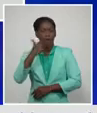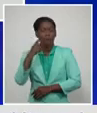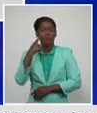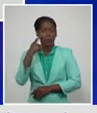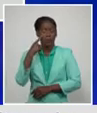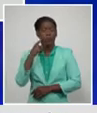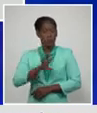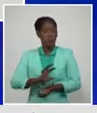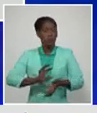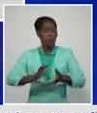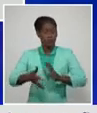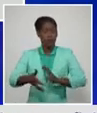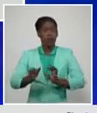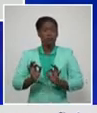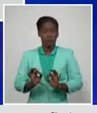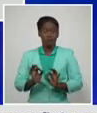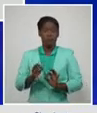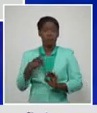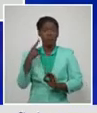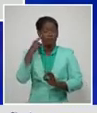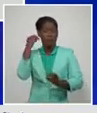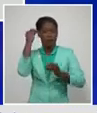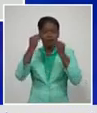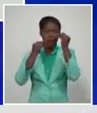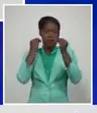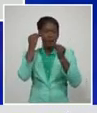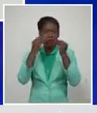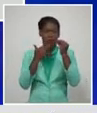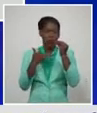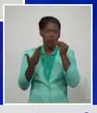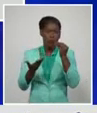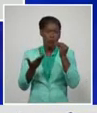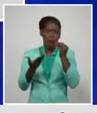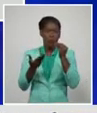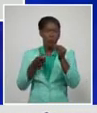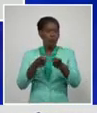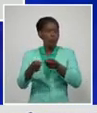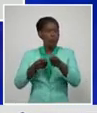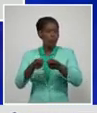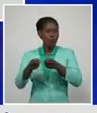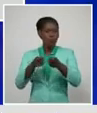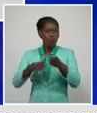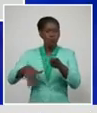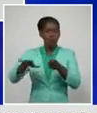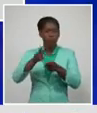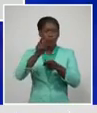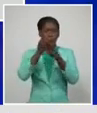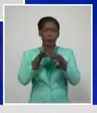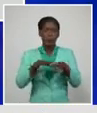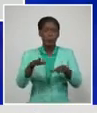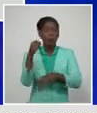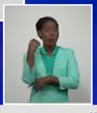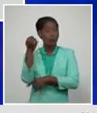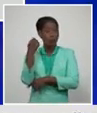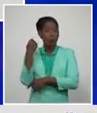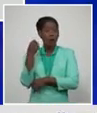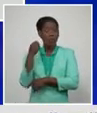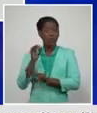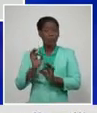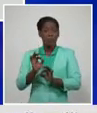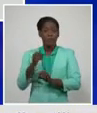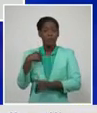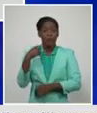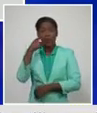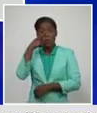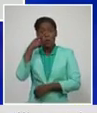que el análisis que hemos hecho pues evidencia la transmisión que todavía se presenta